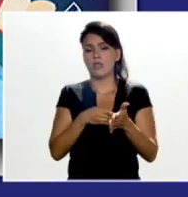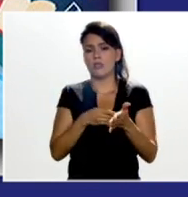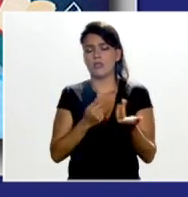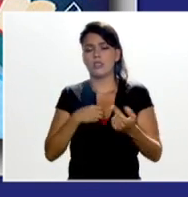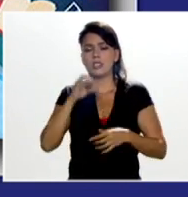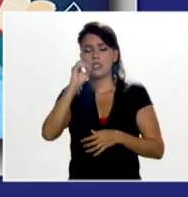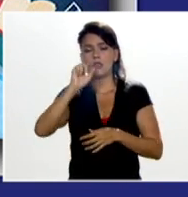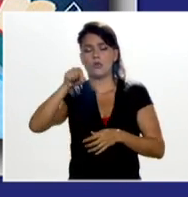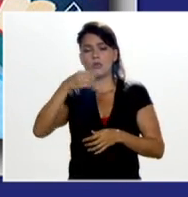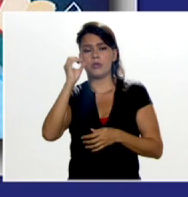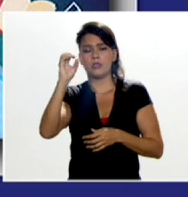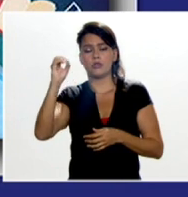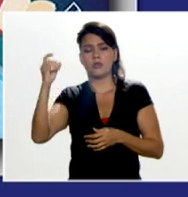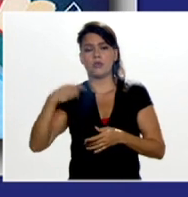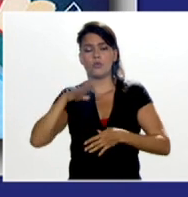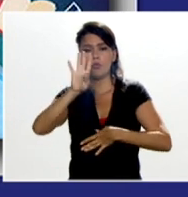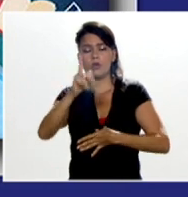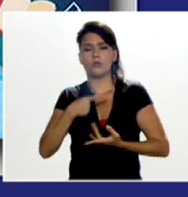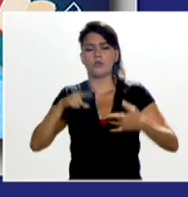0,004 y C